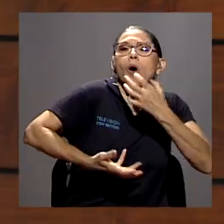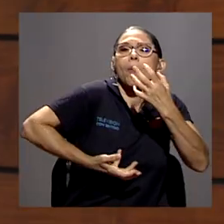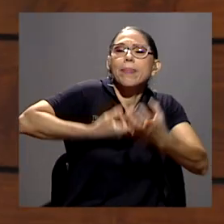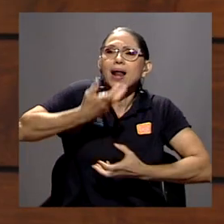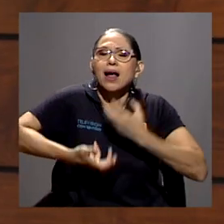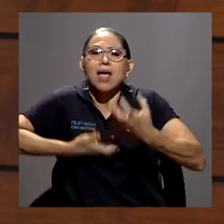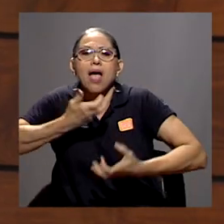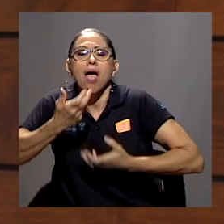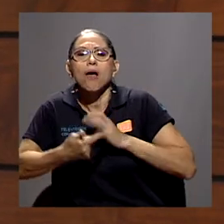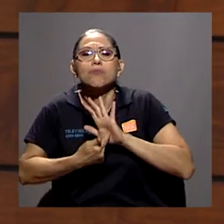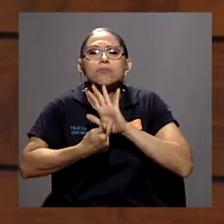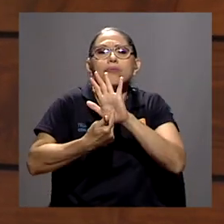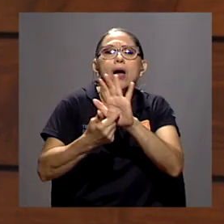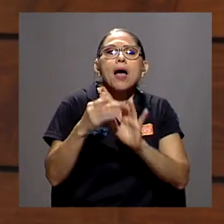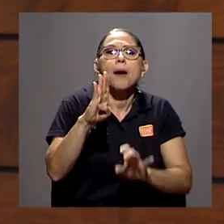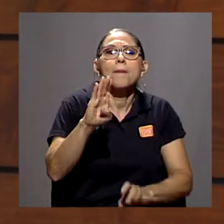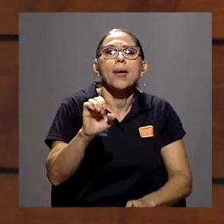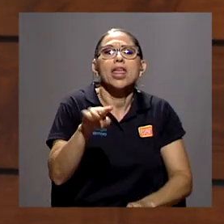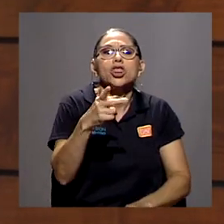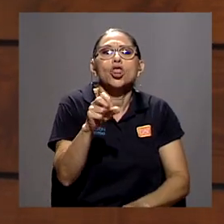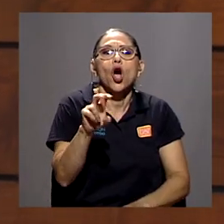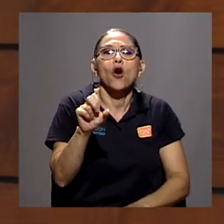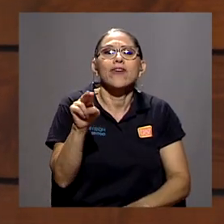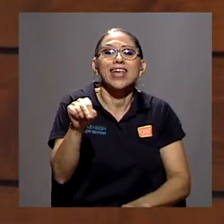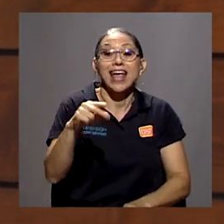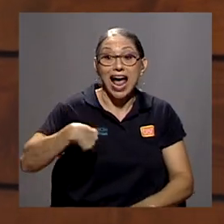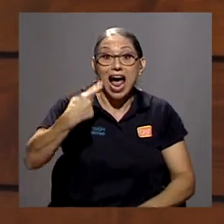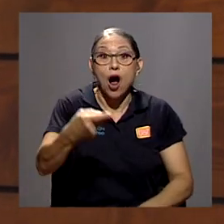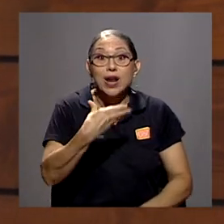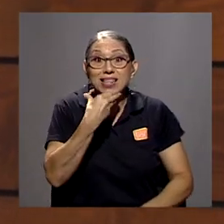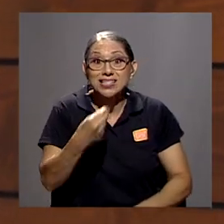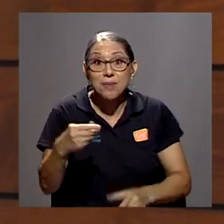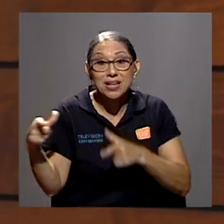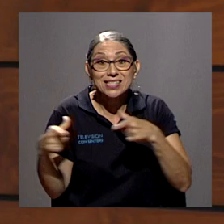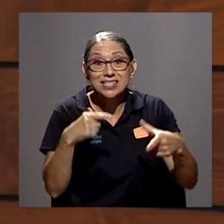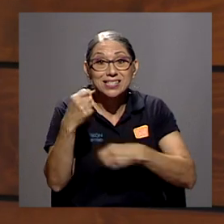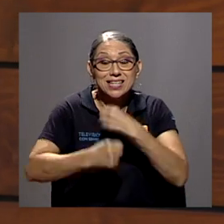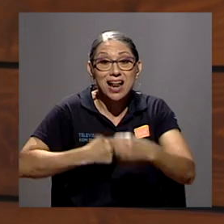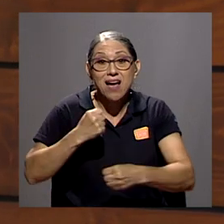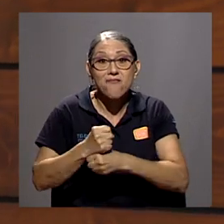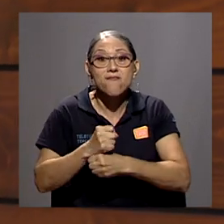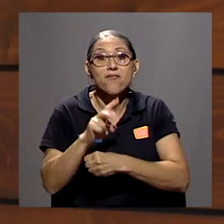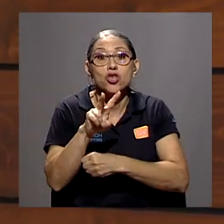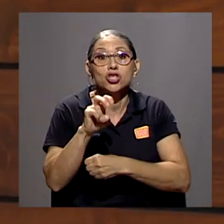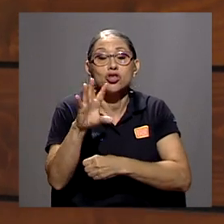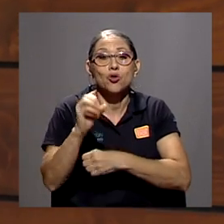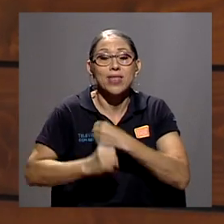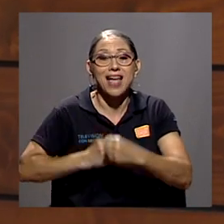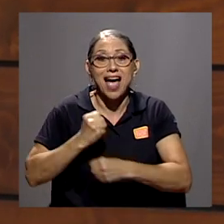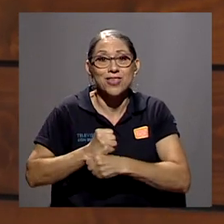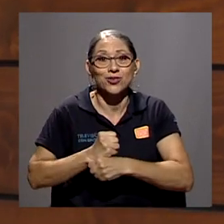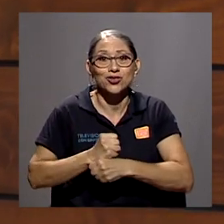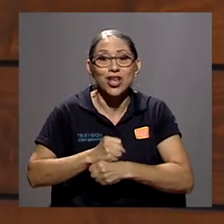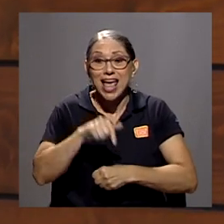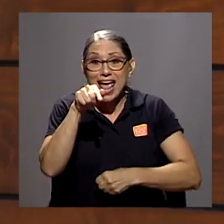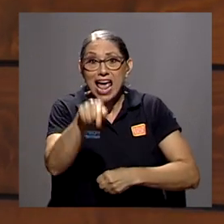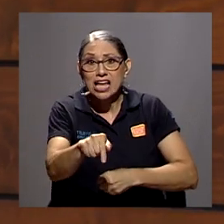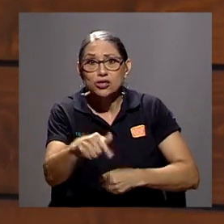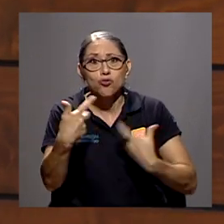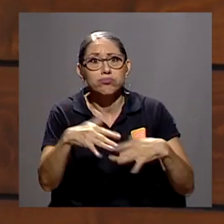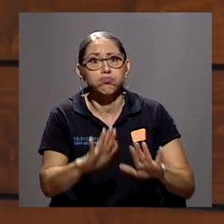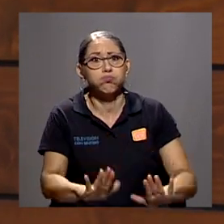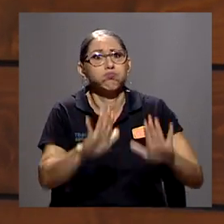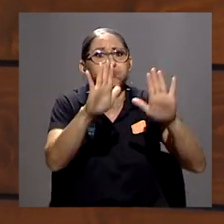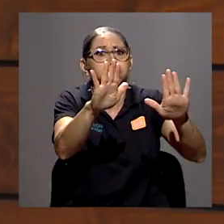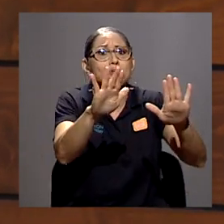que ahora en diciembre celebramos 250 años de su nacimiento es una obra tan magna como todas las